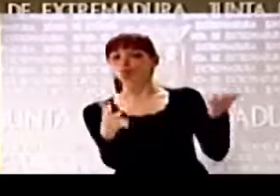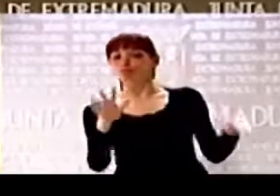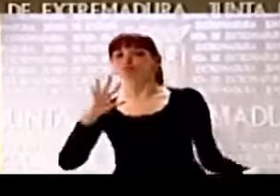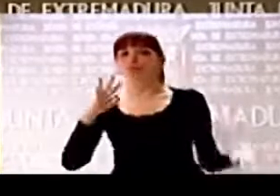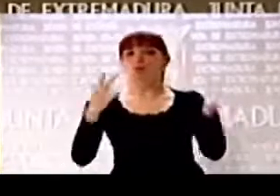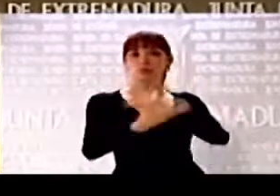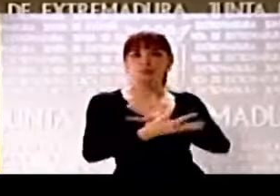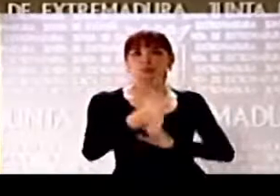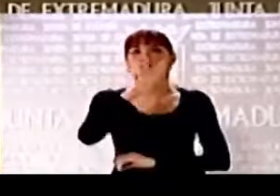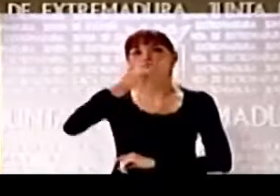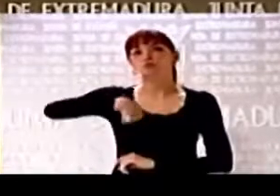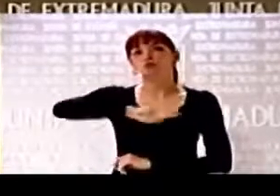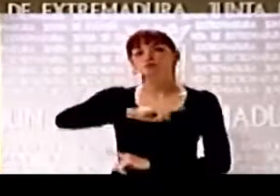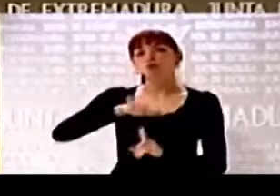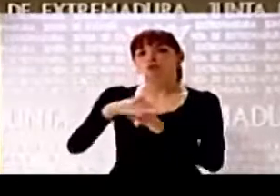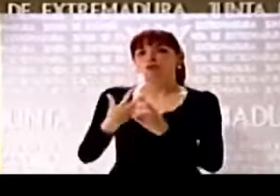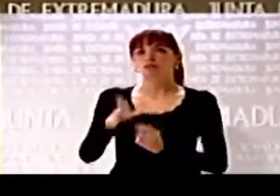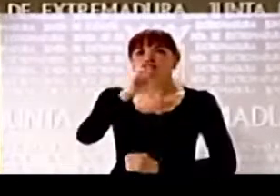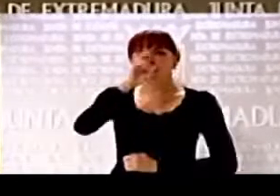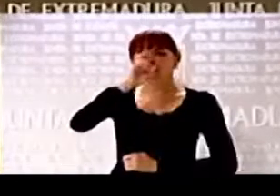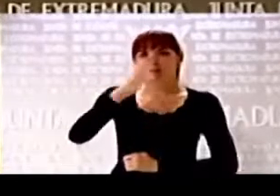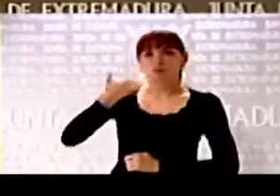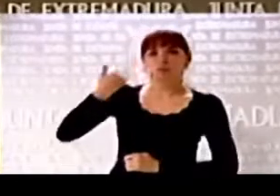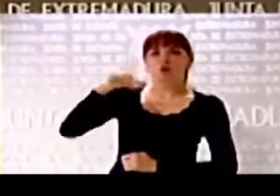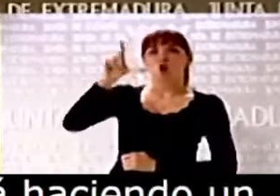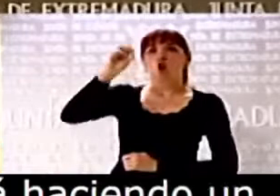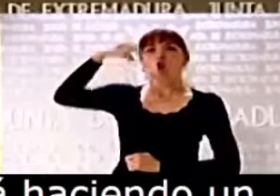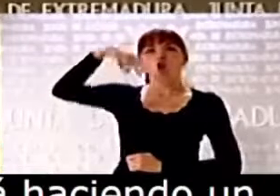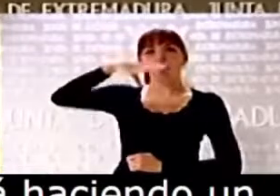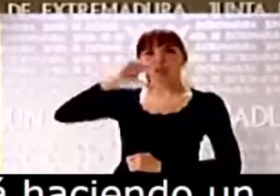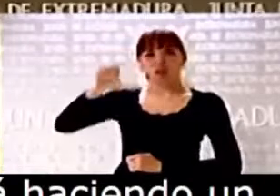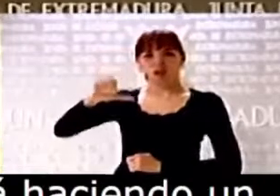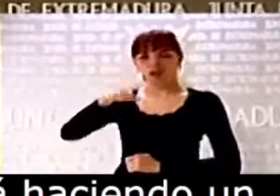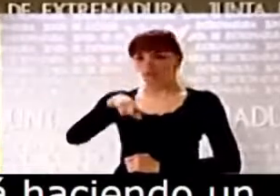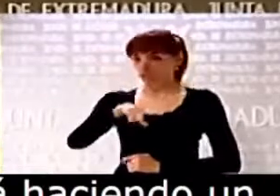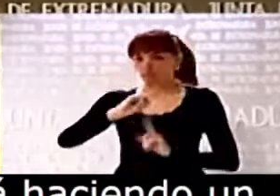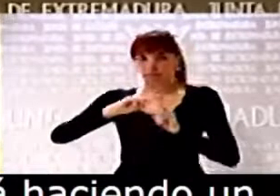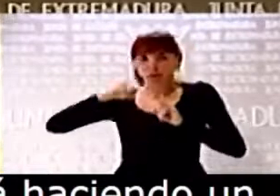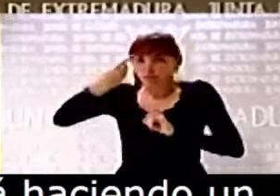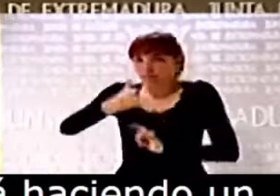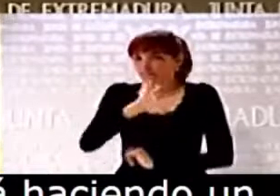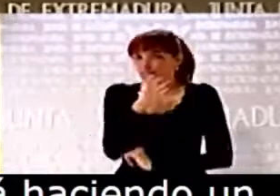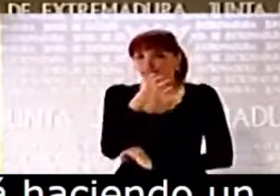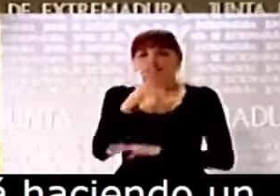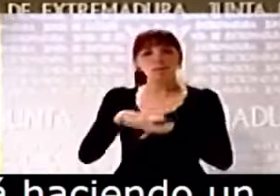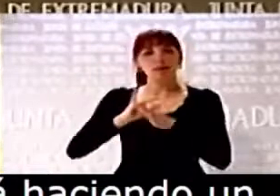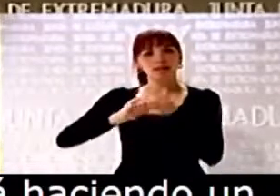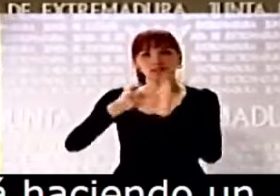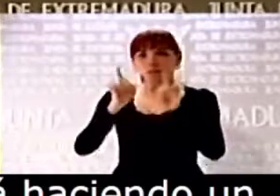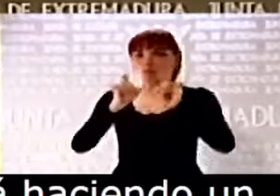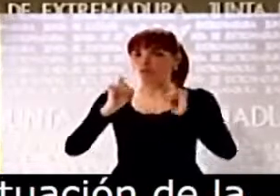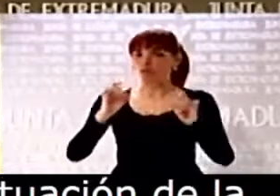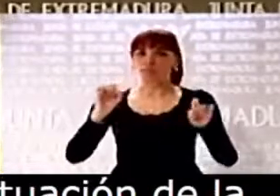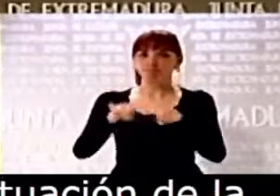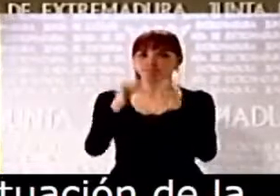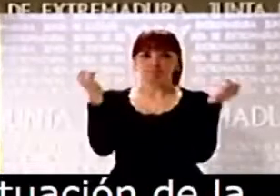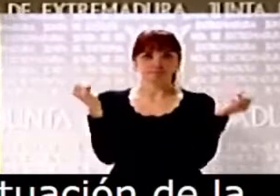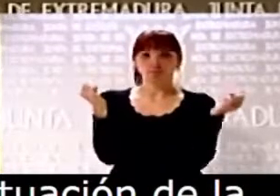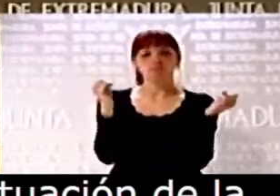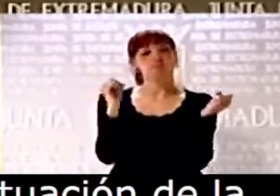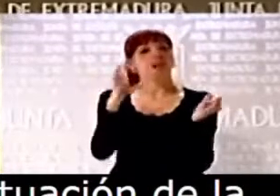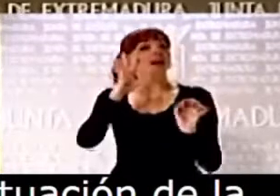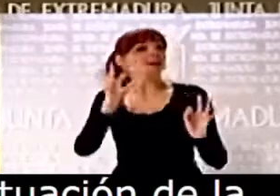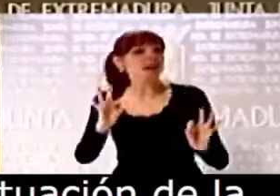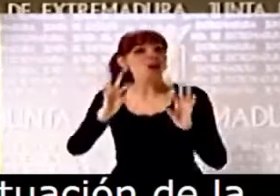nos habíamos quedado con la LOMCE, que desde luego estaba teniendo consecuencias nefastas para nuestro sistema educativo. Yo creo que este decreto es una